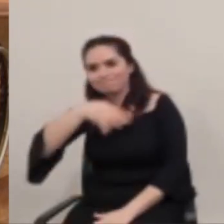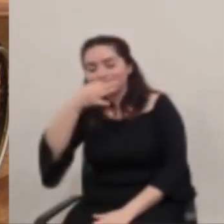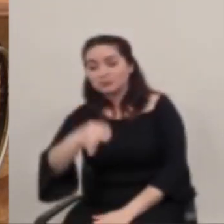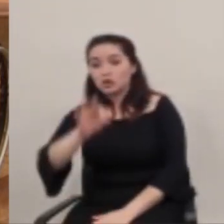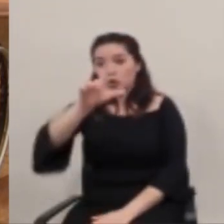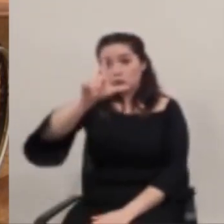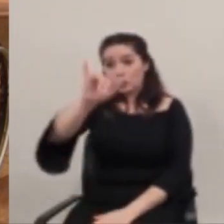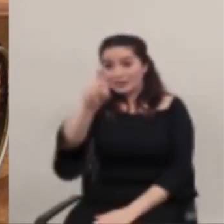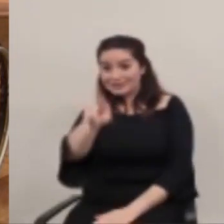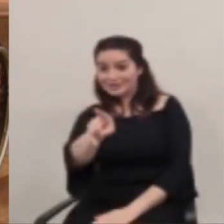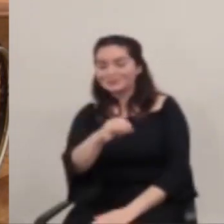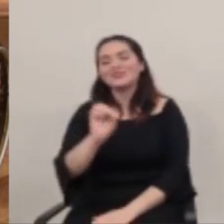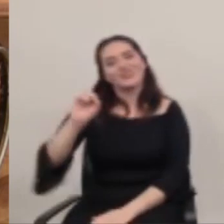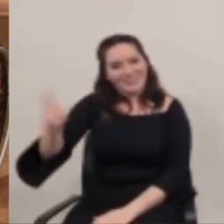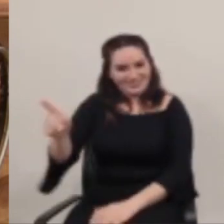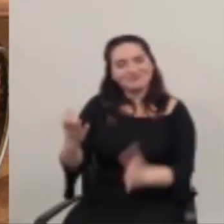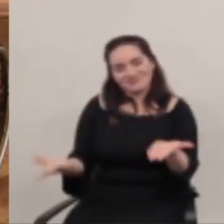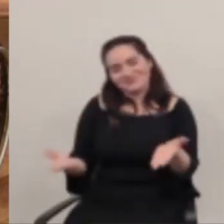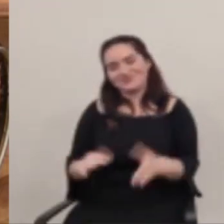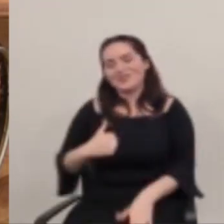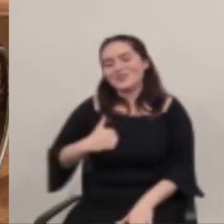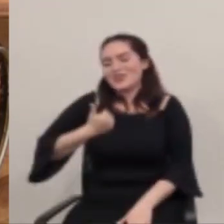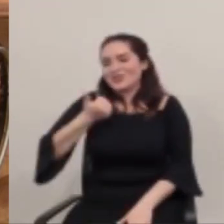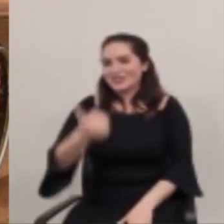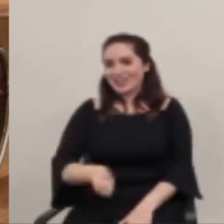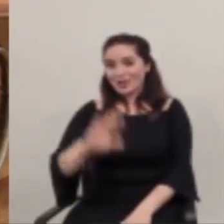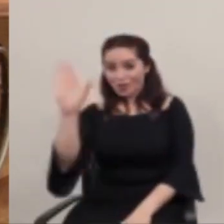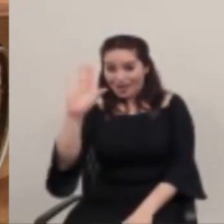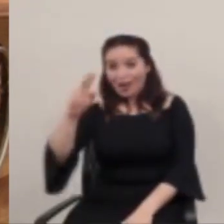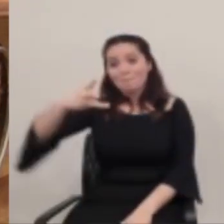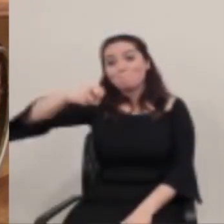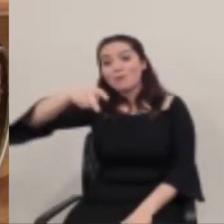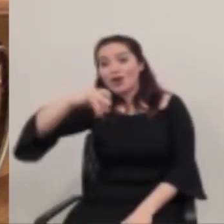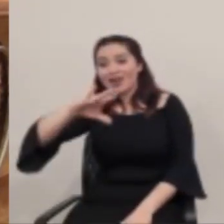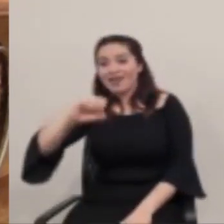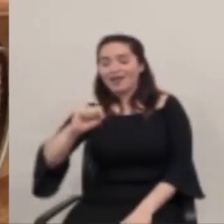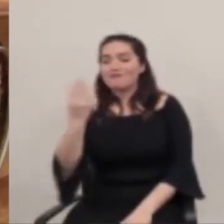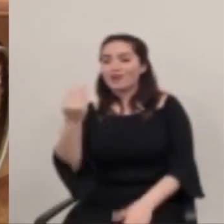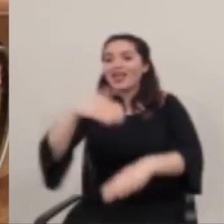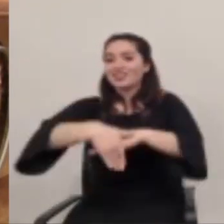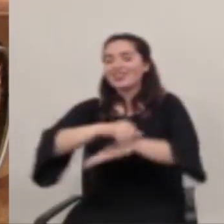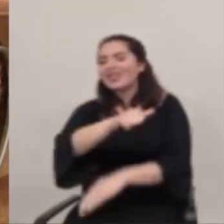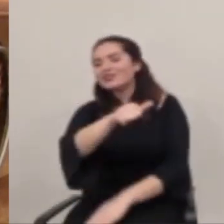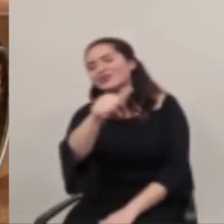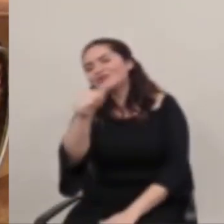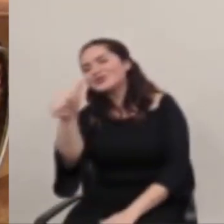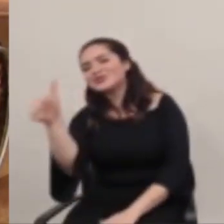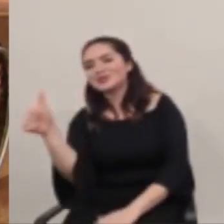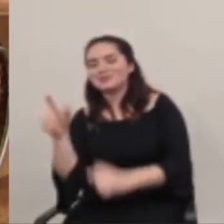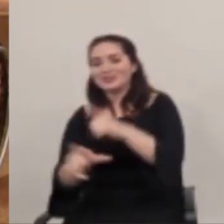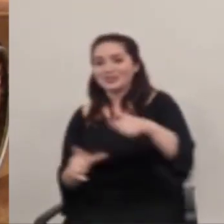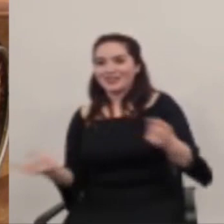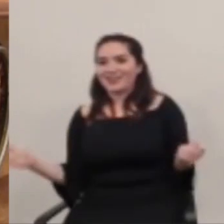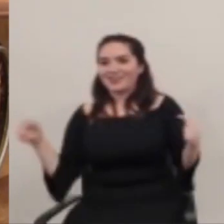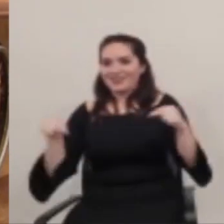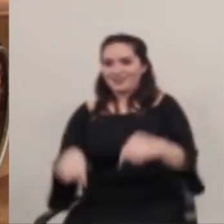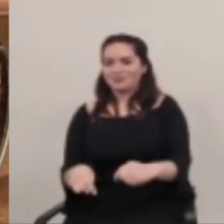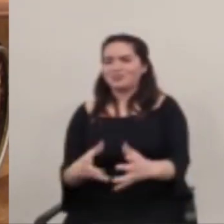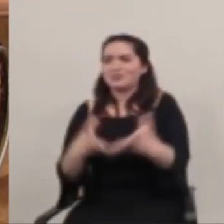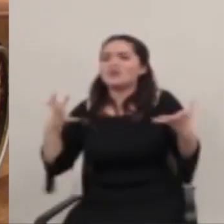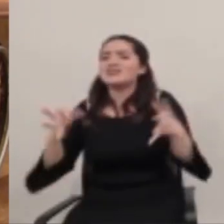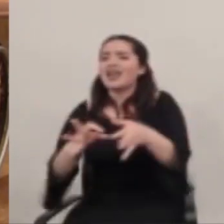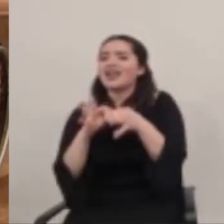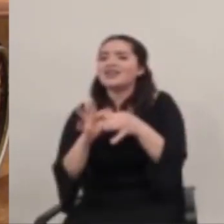¿Luis? Ok, muy voluntario. Hola, Mónica. Buenas tardes a todas las personas que están aquí presentes y muchas gracias por